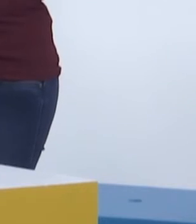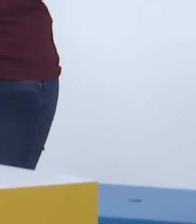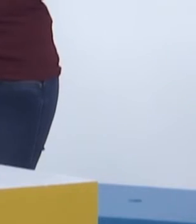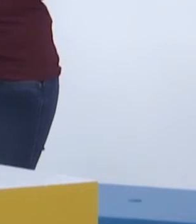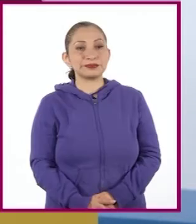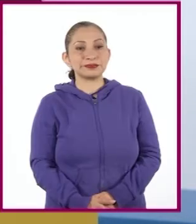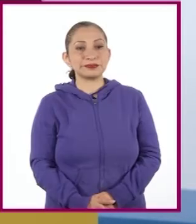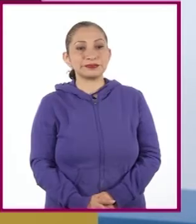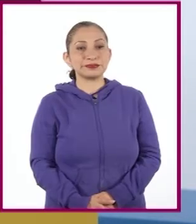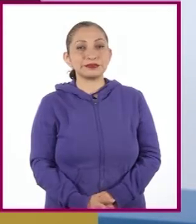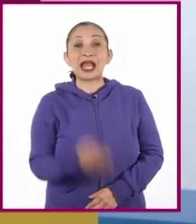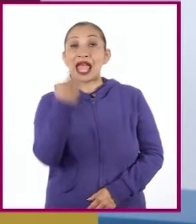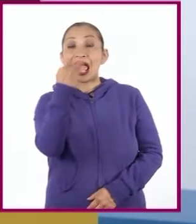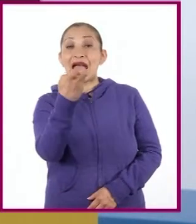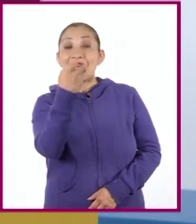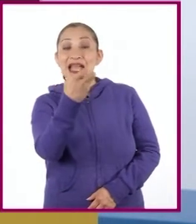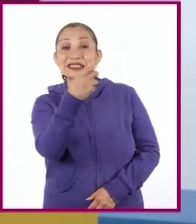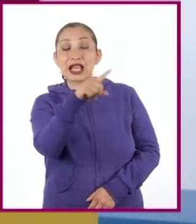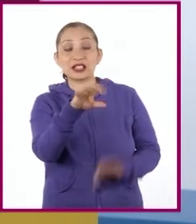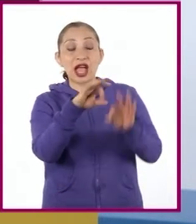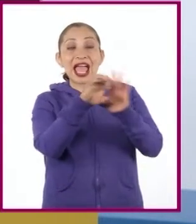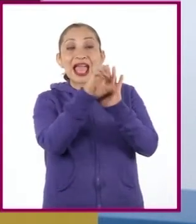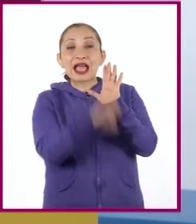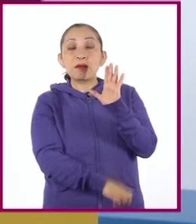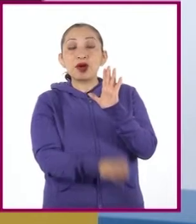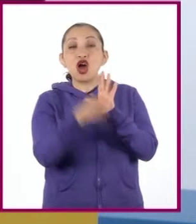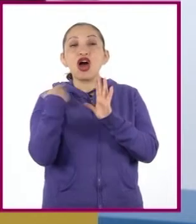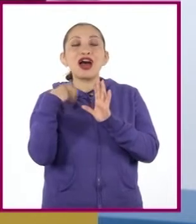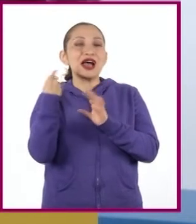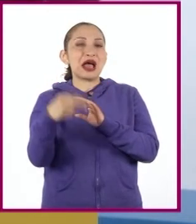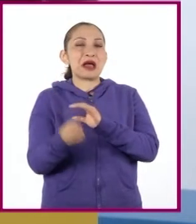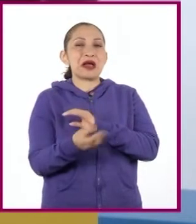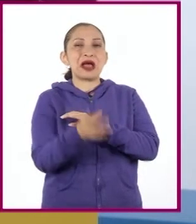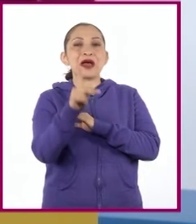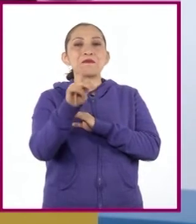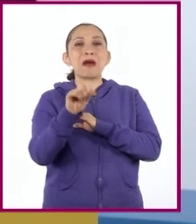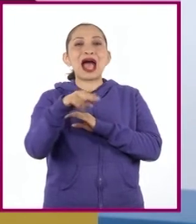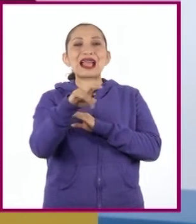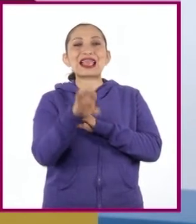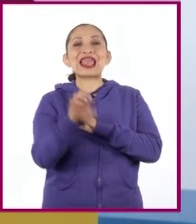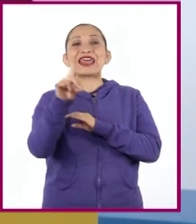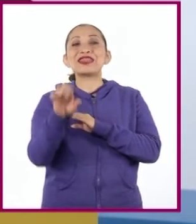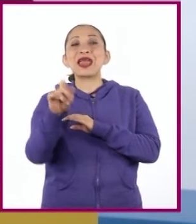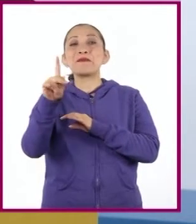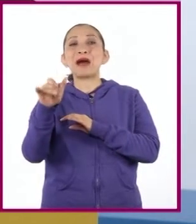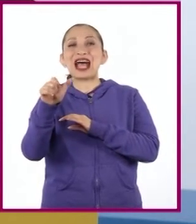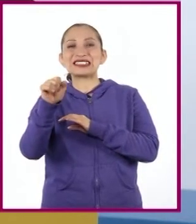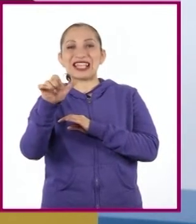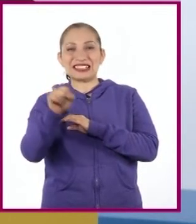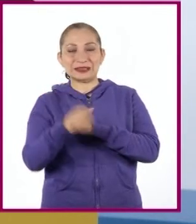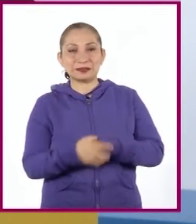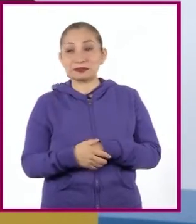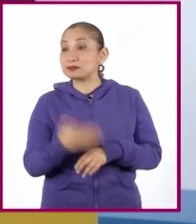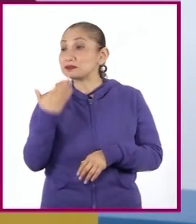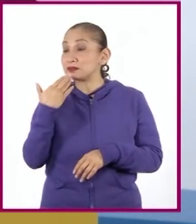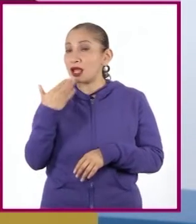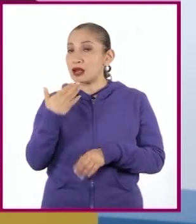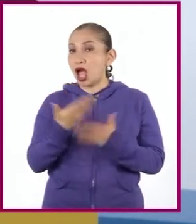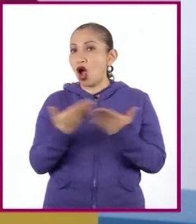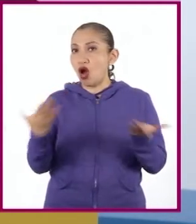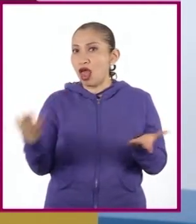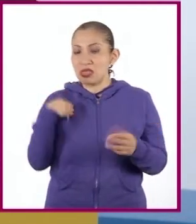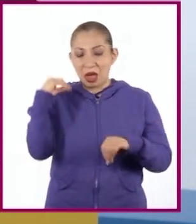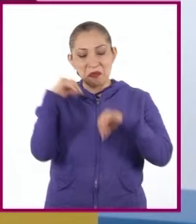Aquí está mi modelo del panqué de pasas. Te quedó muy bien, Enrique. Ahora ya no tendrás